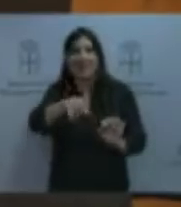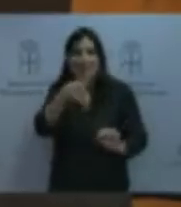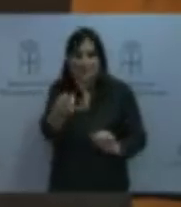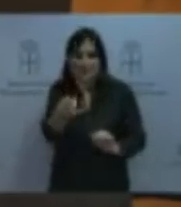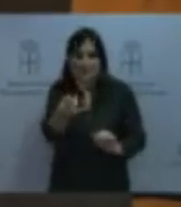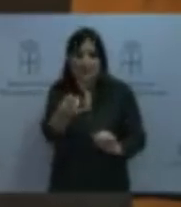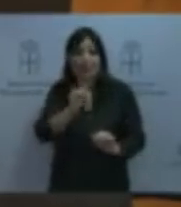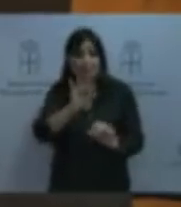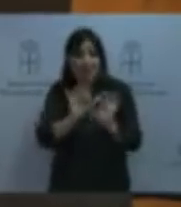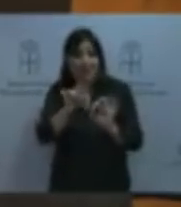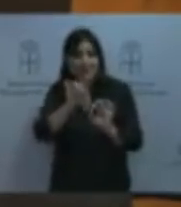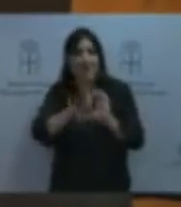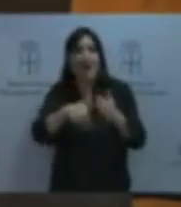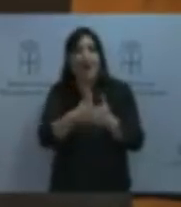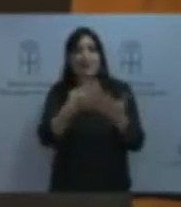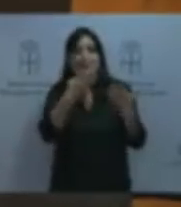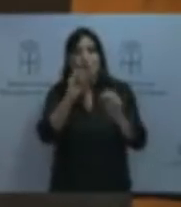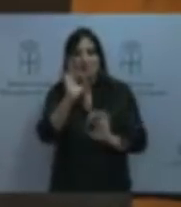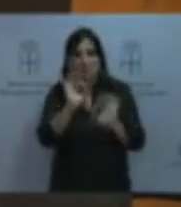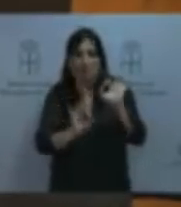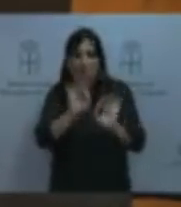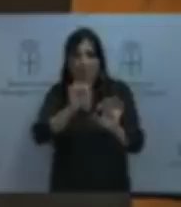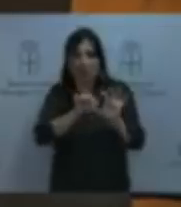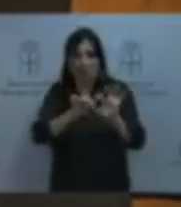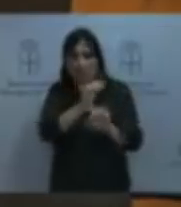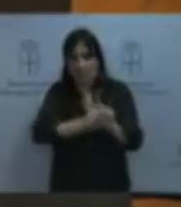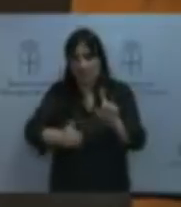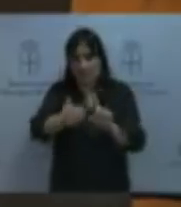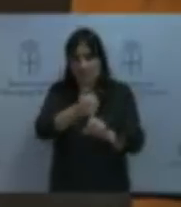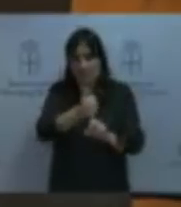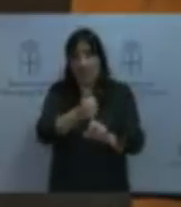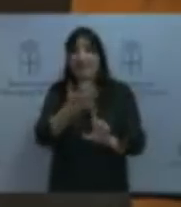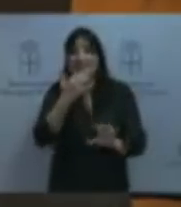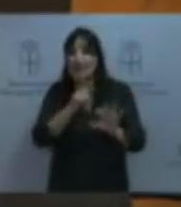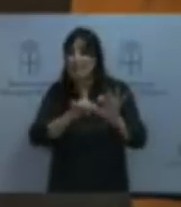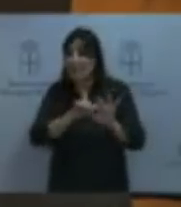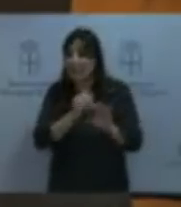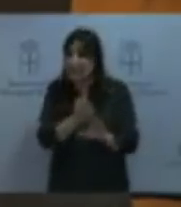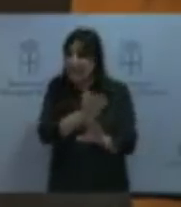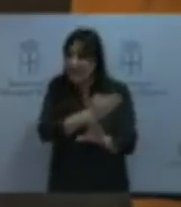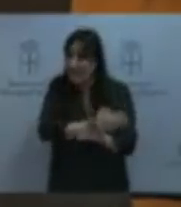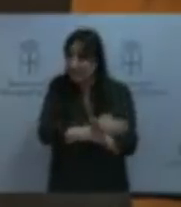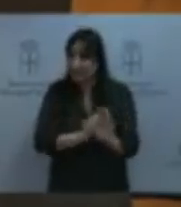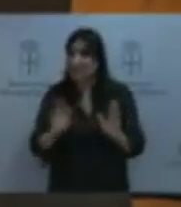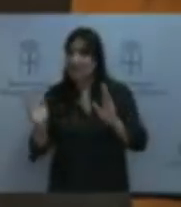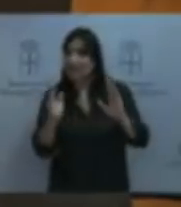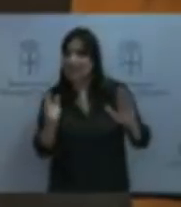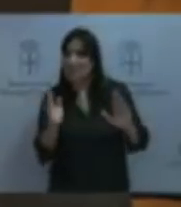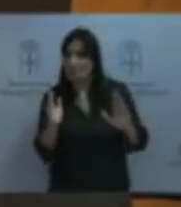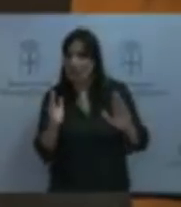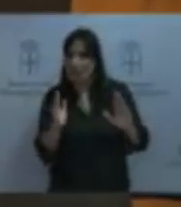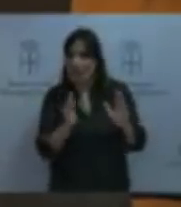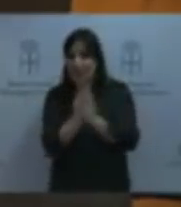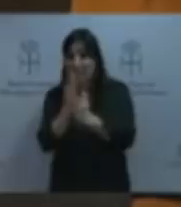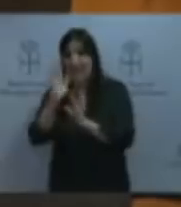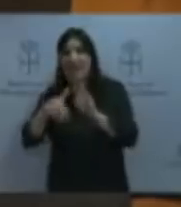90% de las plazas que hayan estado ocupadas de forma temporal e interrumpida hasta diciembre del 2016. Es